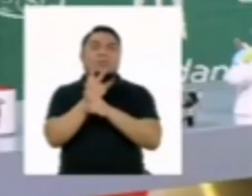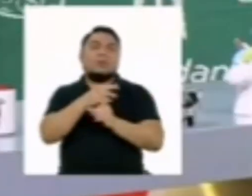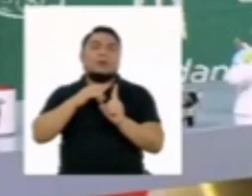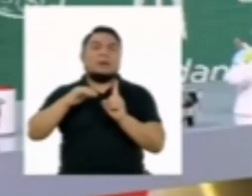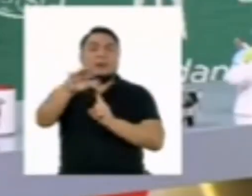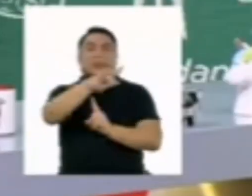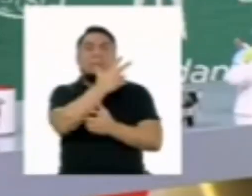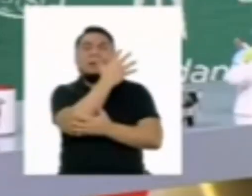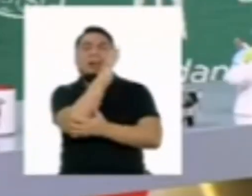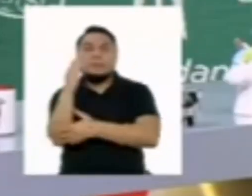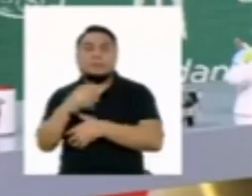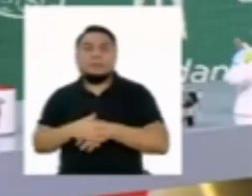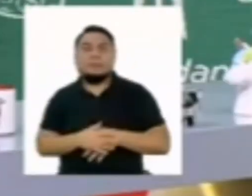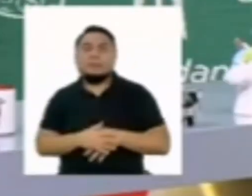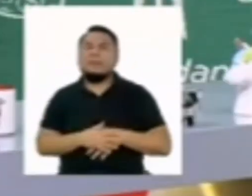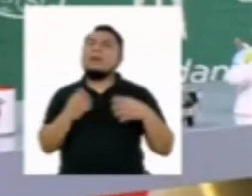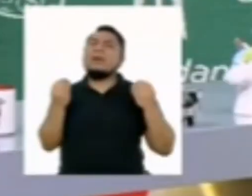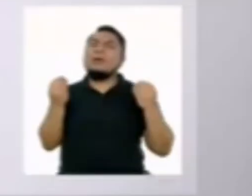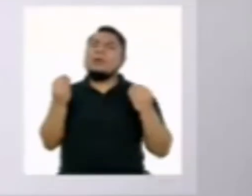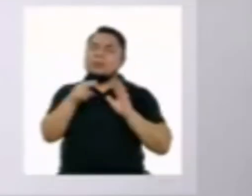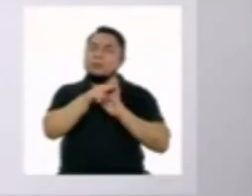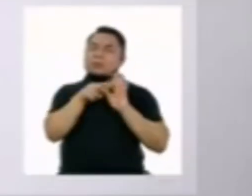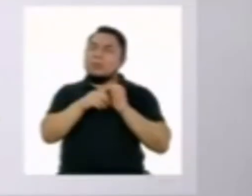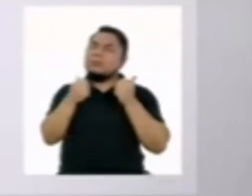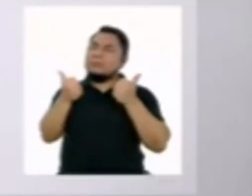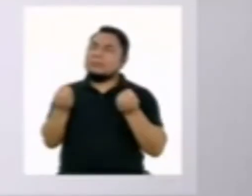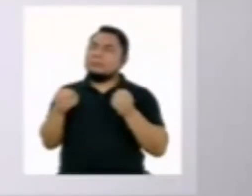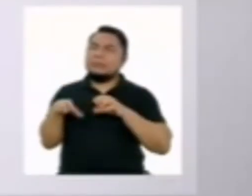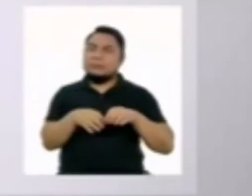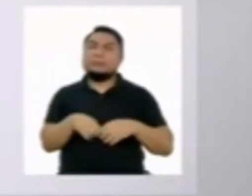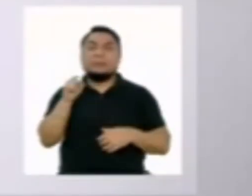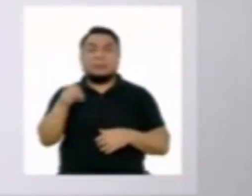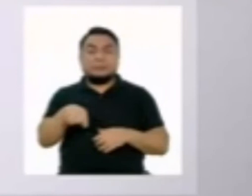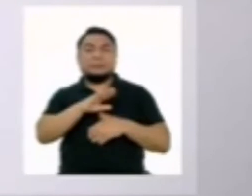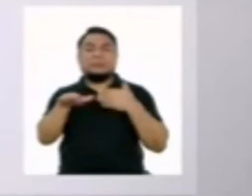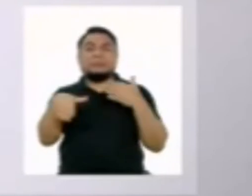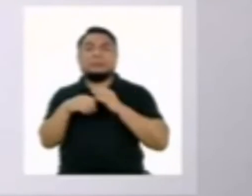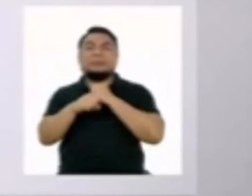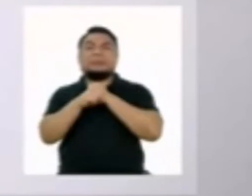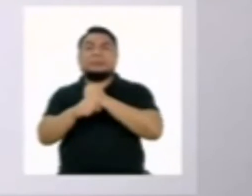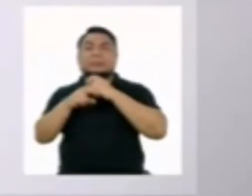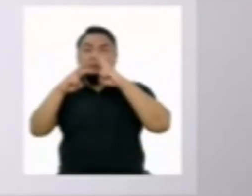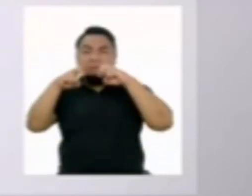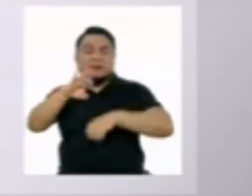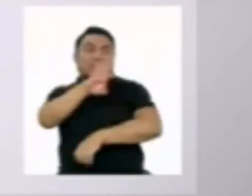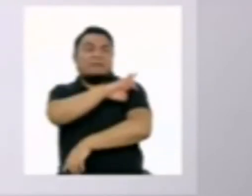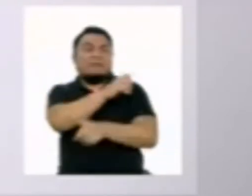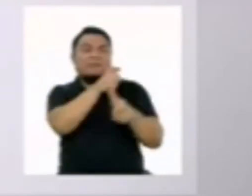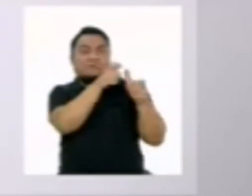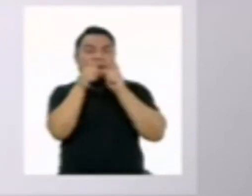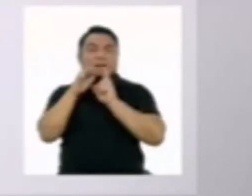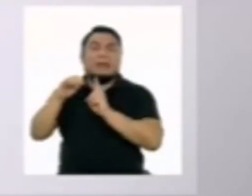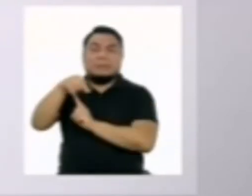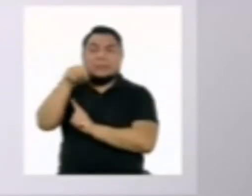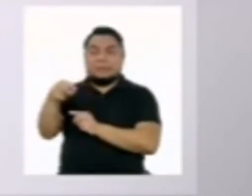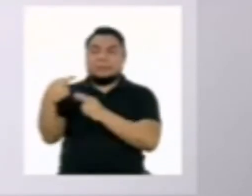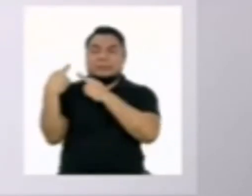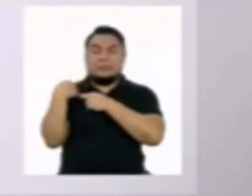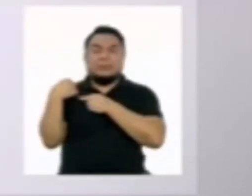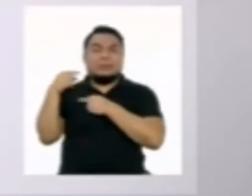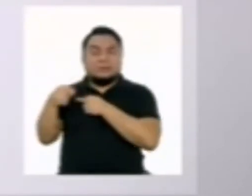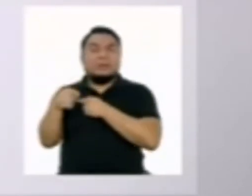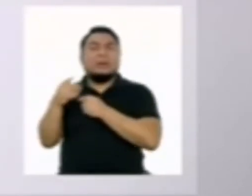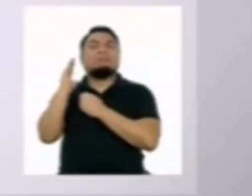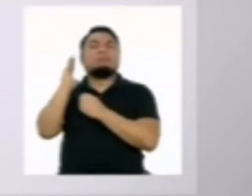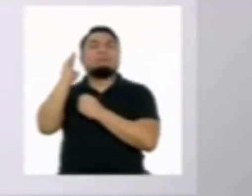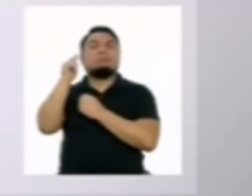cómo se aseguran de que estas normas se cumplan? Está el Sistema Nacional de Evaluación y Fiscalización Ambiental. Este tiene